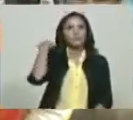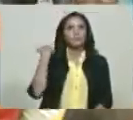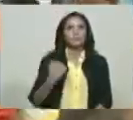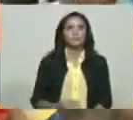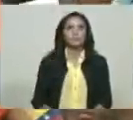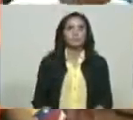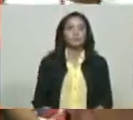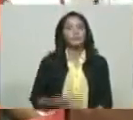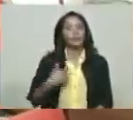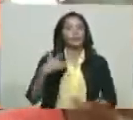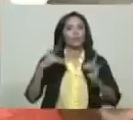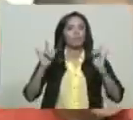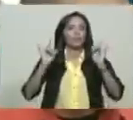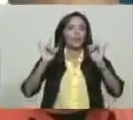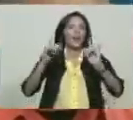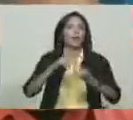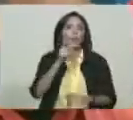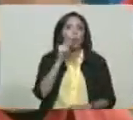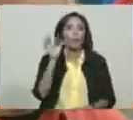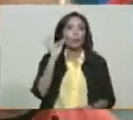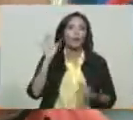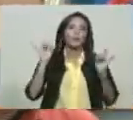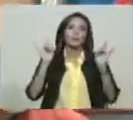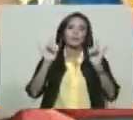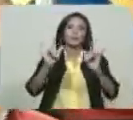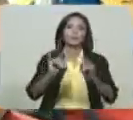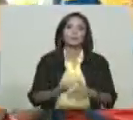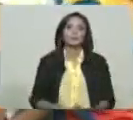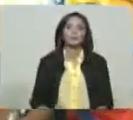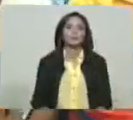Yo los amo también y las amo.